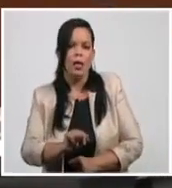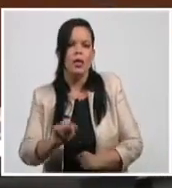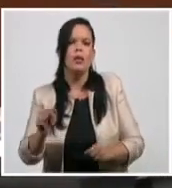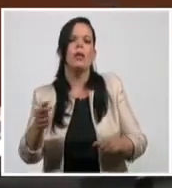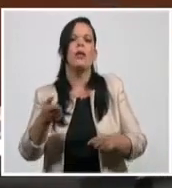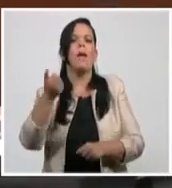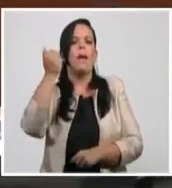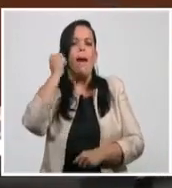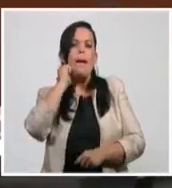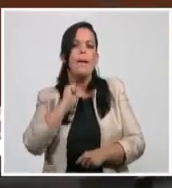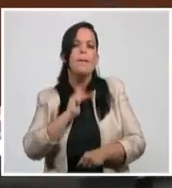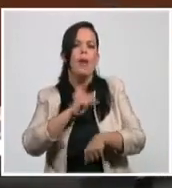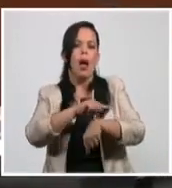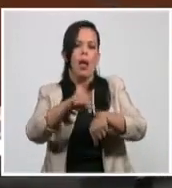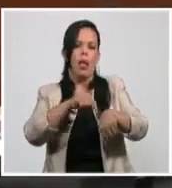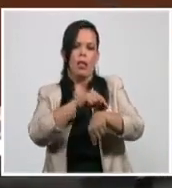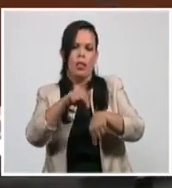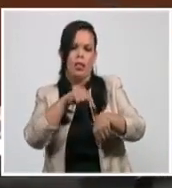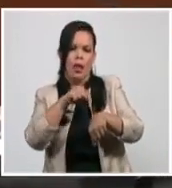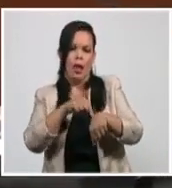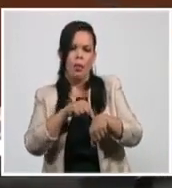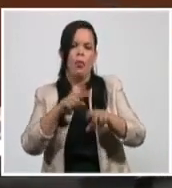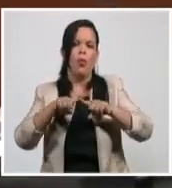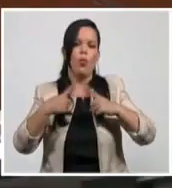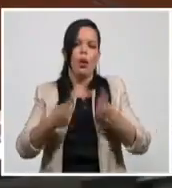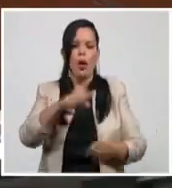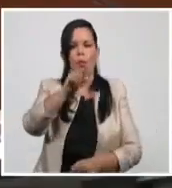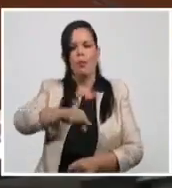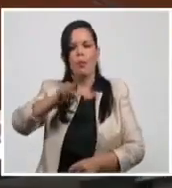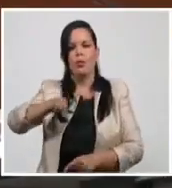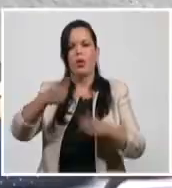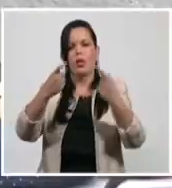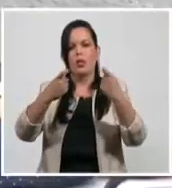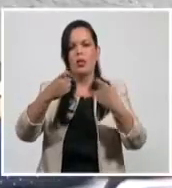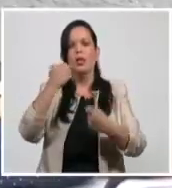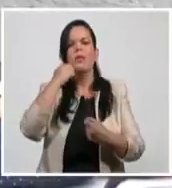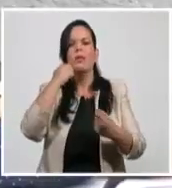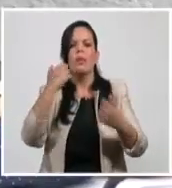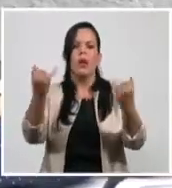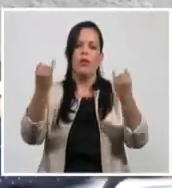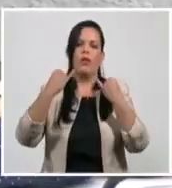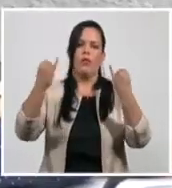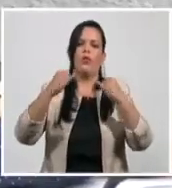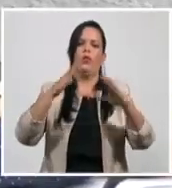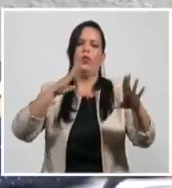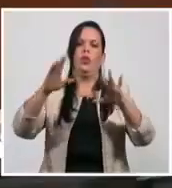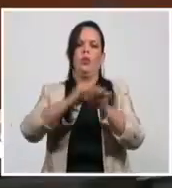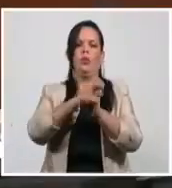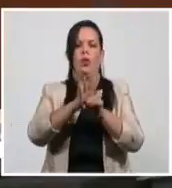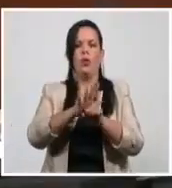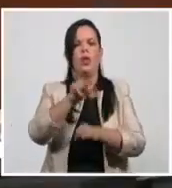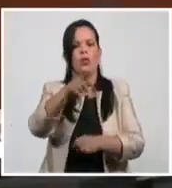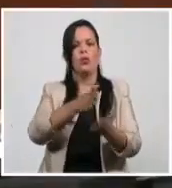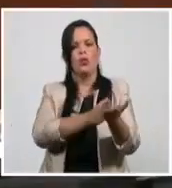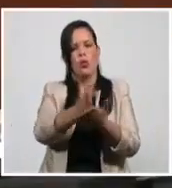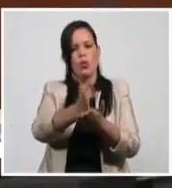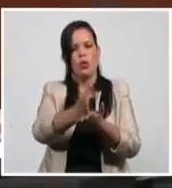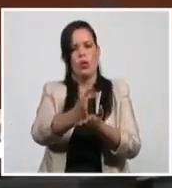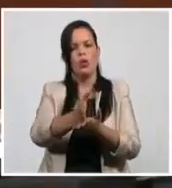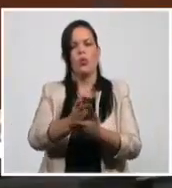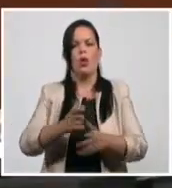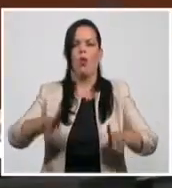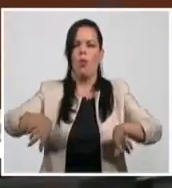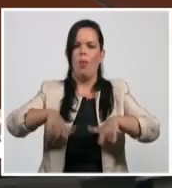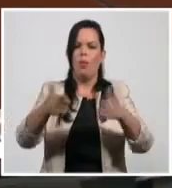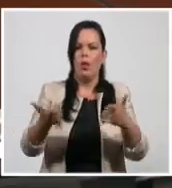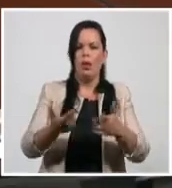de duración por la necesidad de informar a todo nuestro pueblo con el tema de la pandemia, básicamente, se ha mantenido sostenido entre un 70 y un 80%